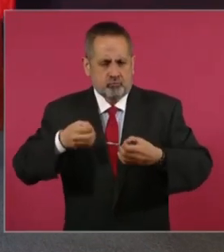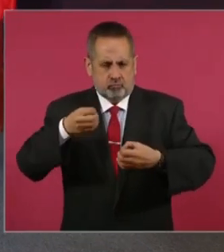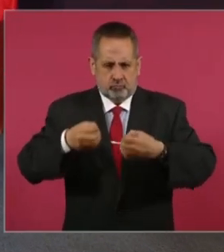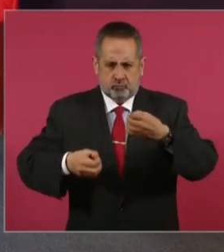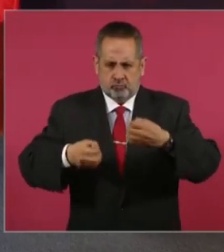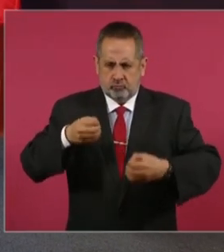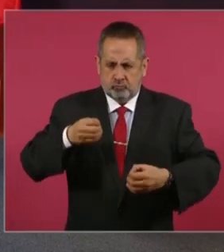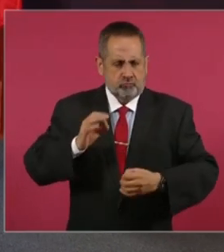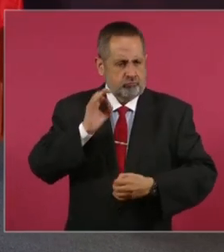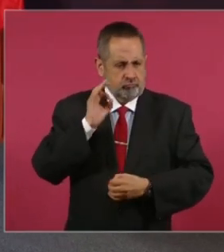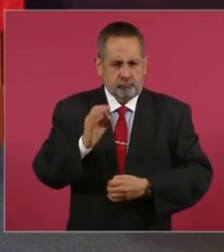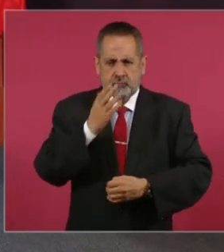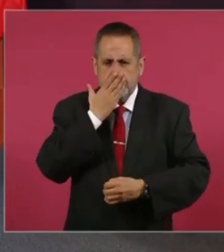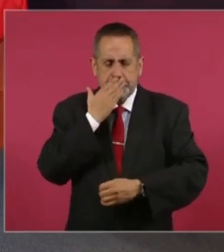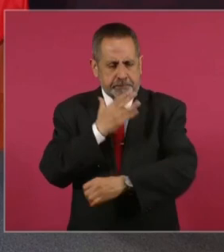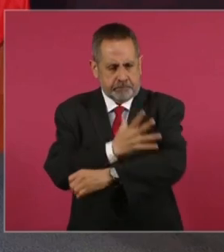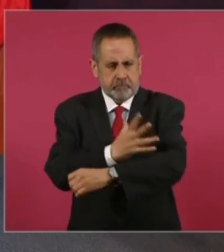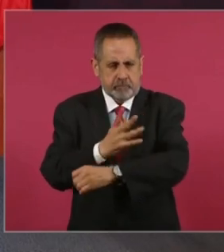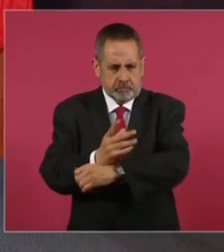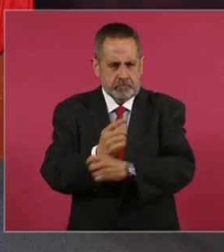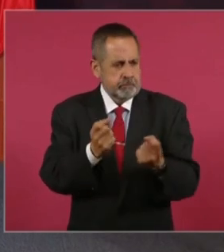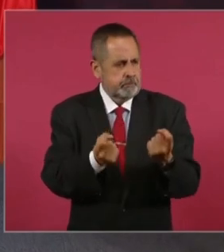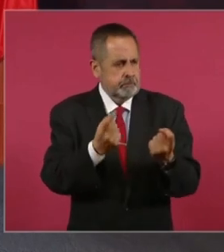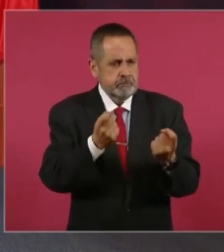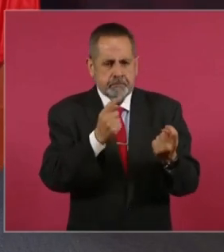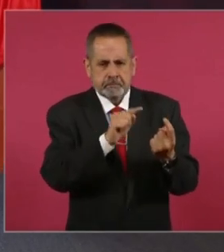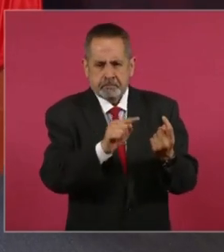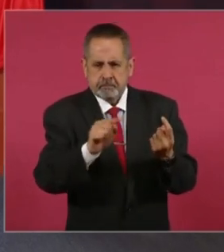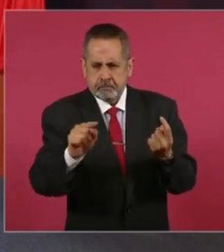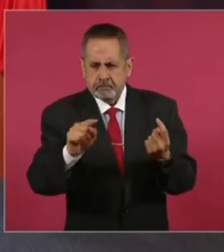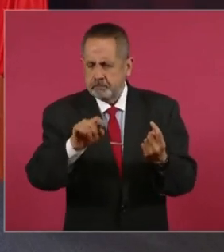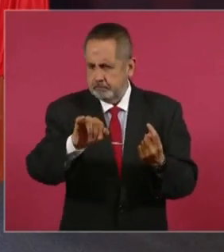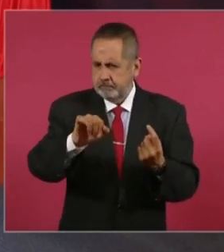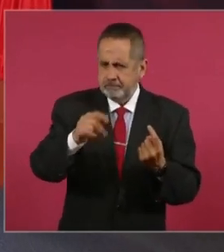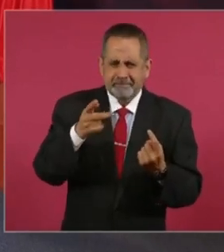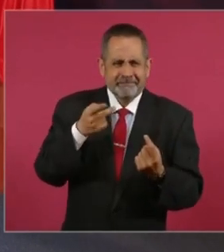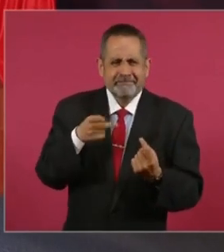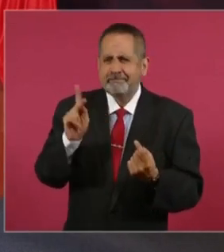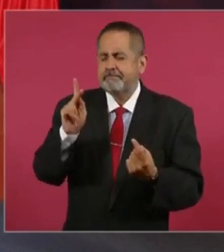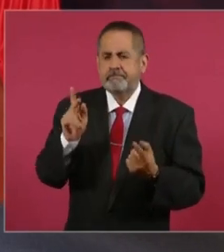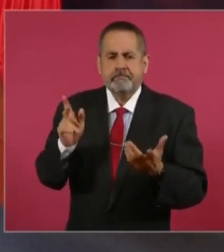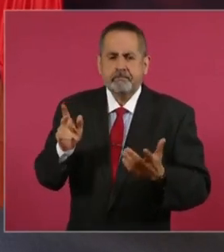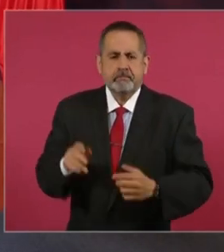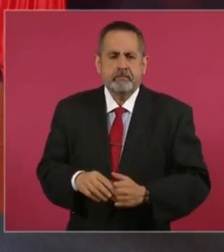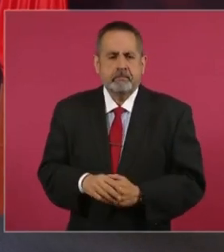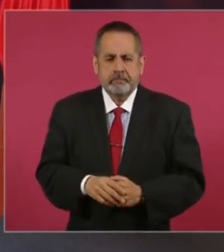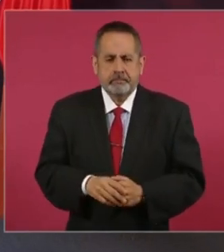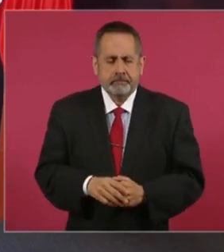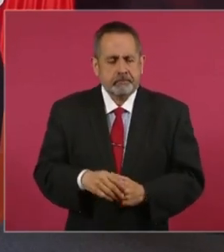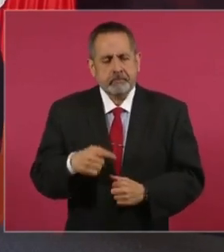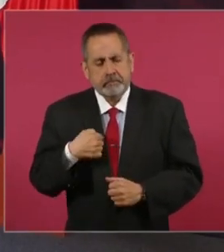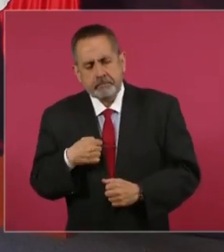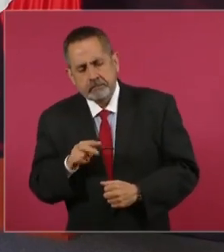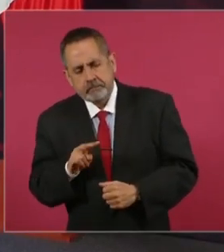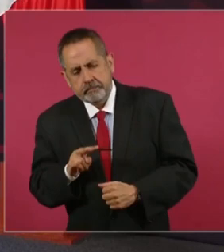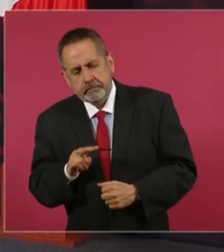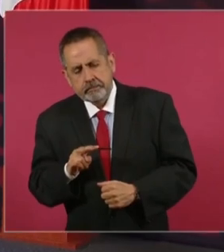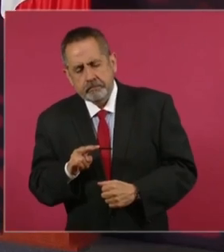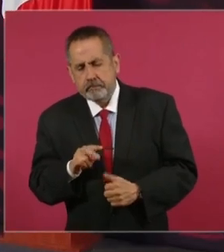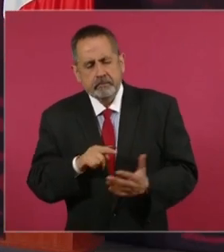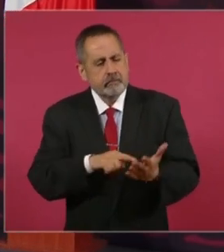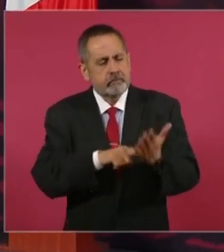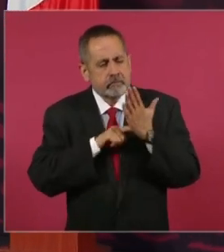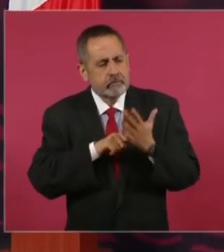honestos, pero la impresión que están